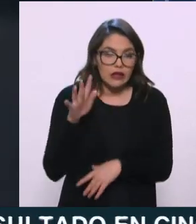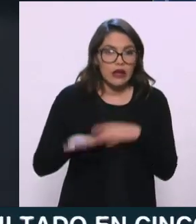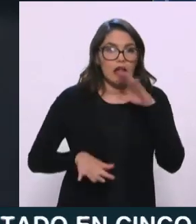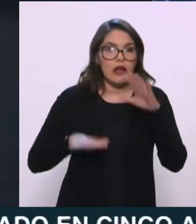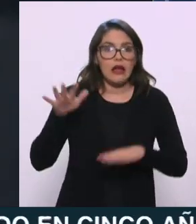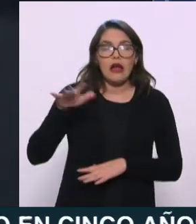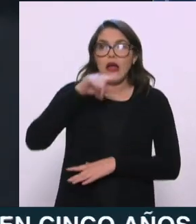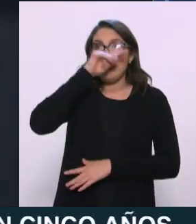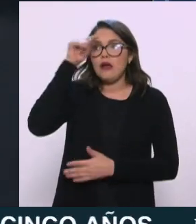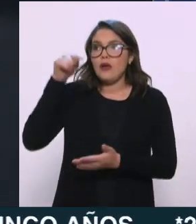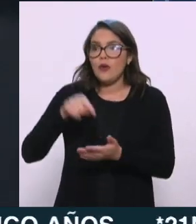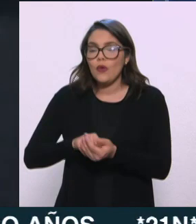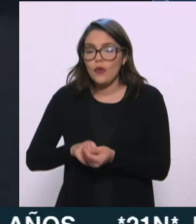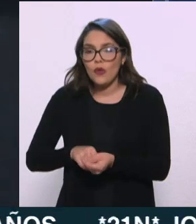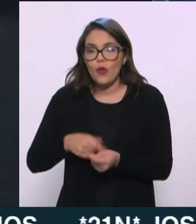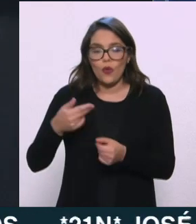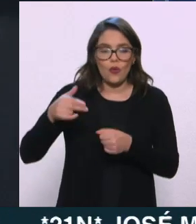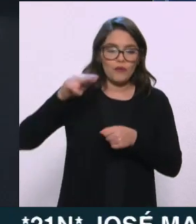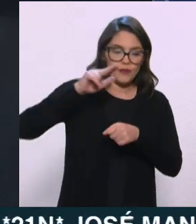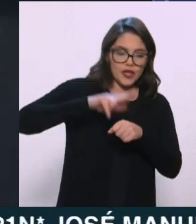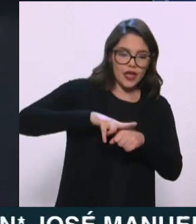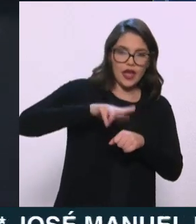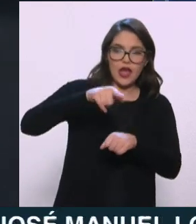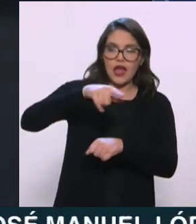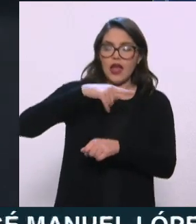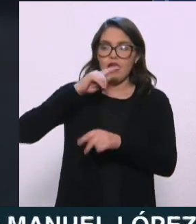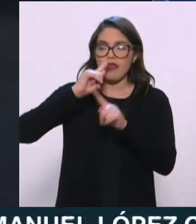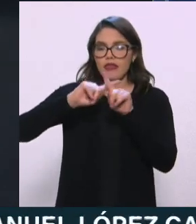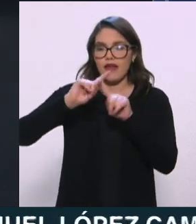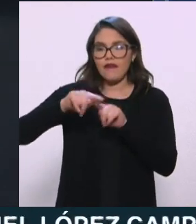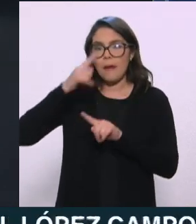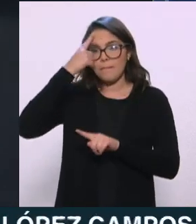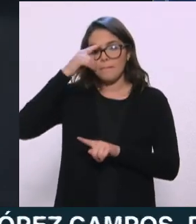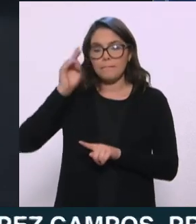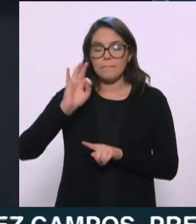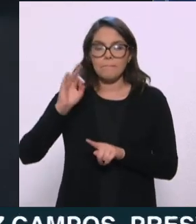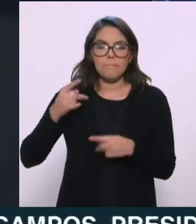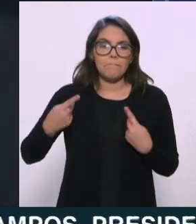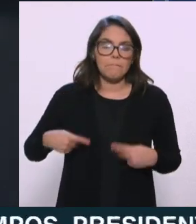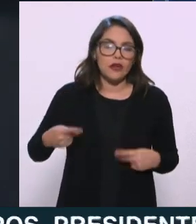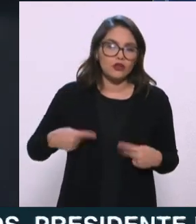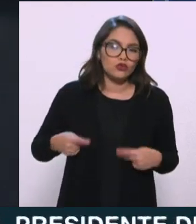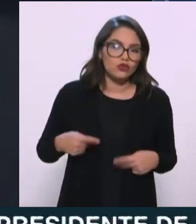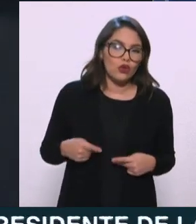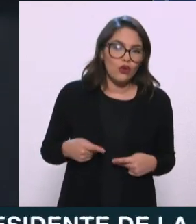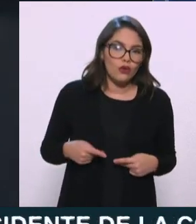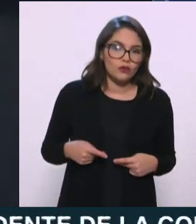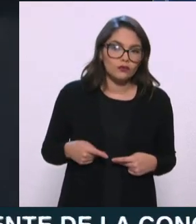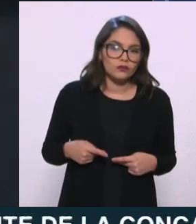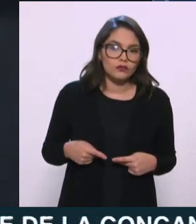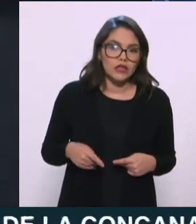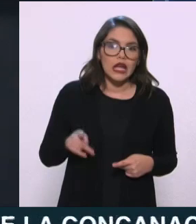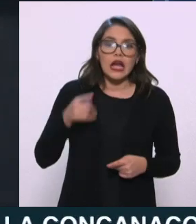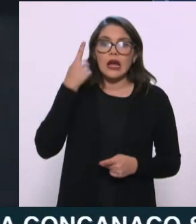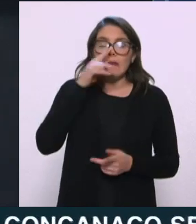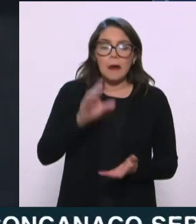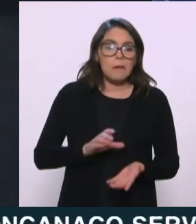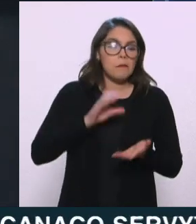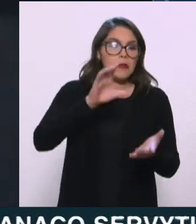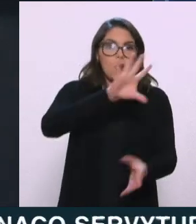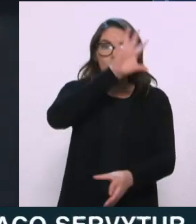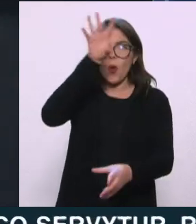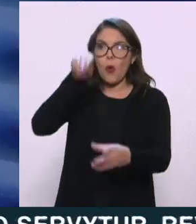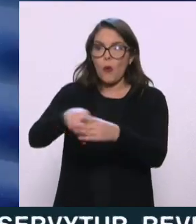infraestructura, en rutas, en la parte de recurso humano, ¿no? Recursos pues de equipamiento,